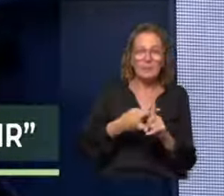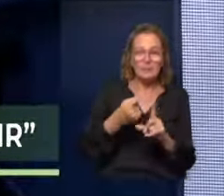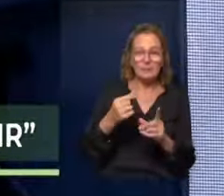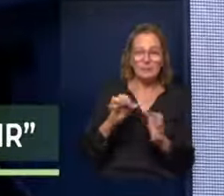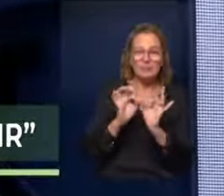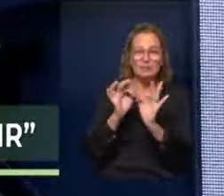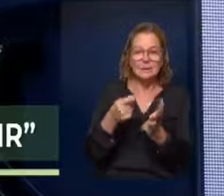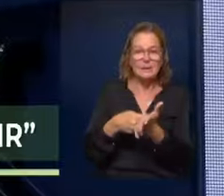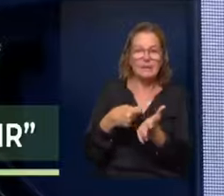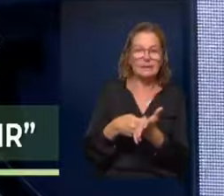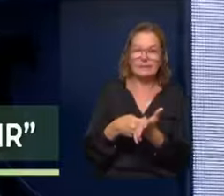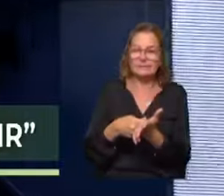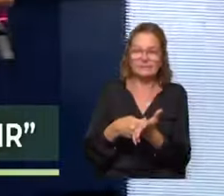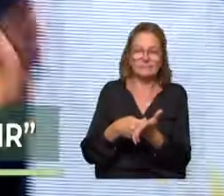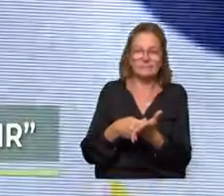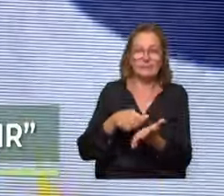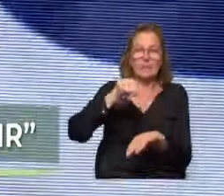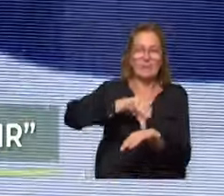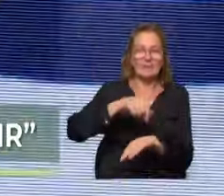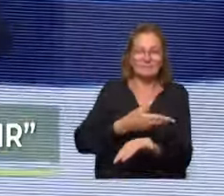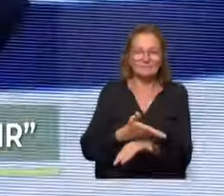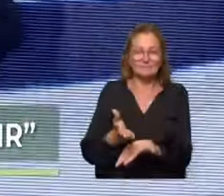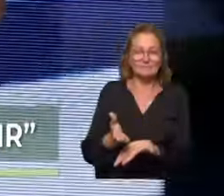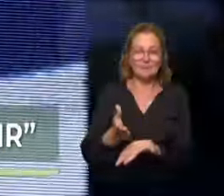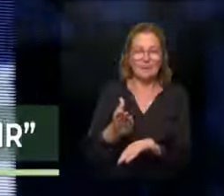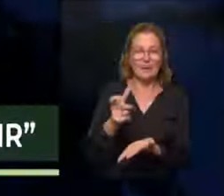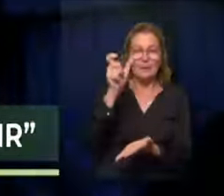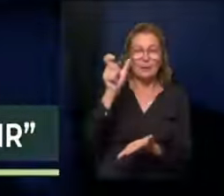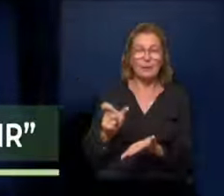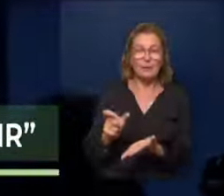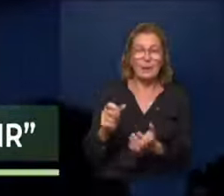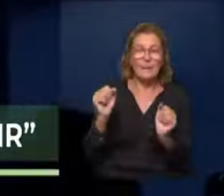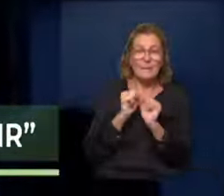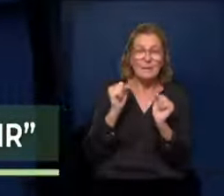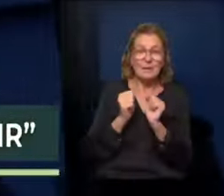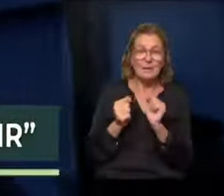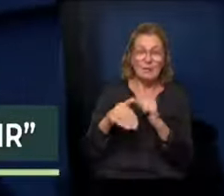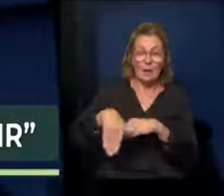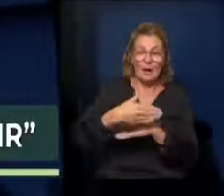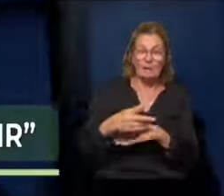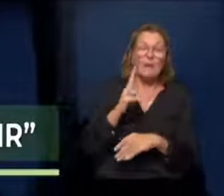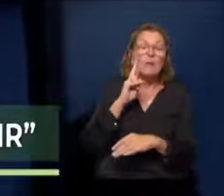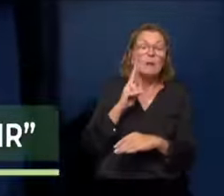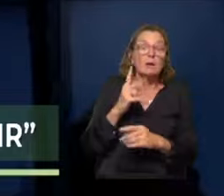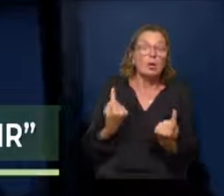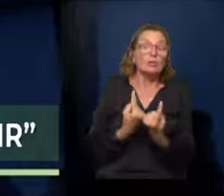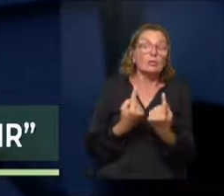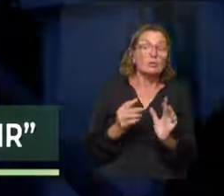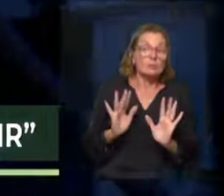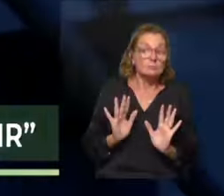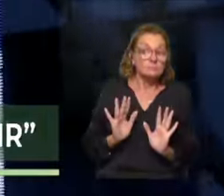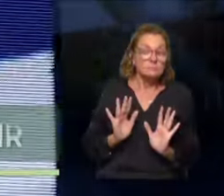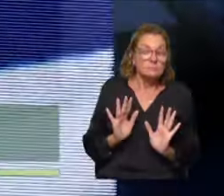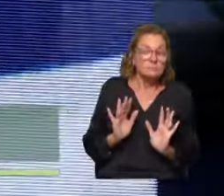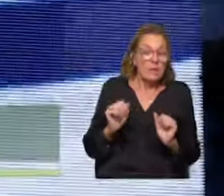menos. El país real es ese, donde la gente tiene miedo a salir a la calle porque andás a ver con lo que se va a encontrar. O